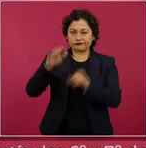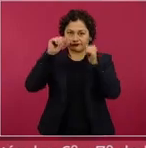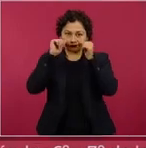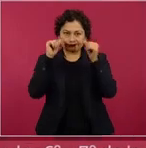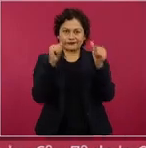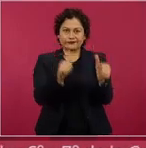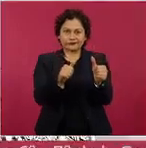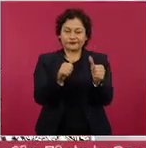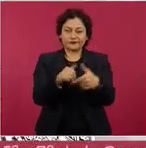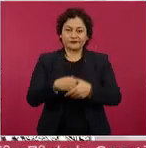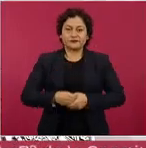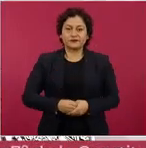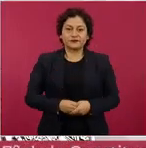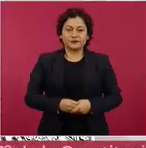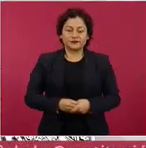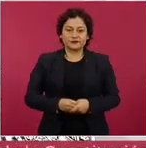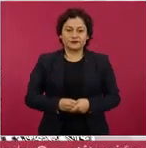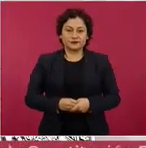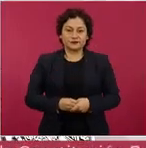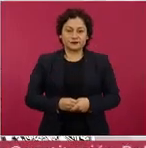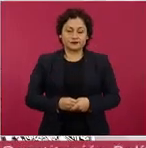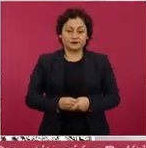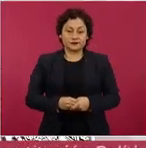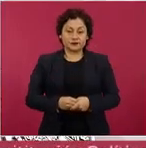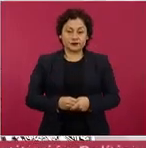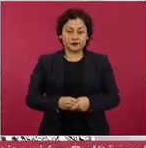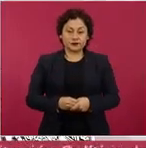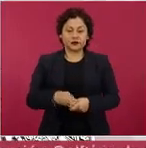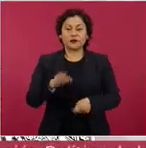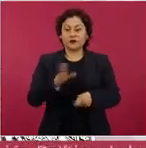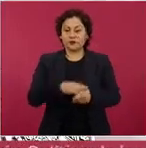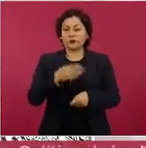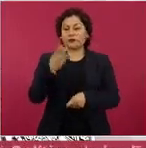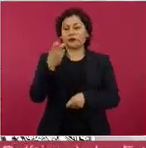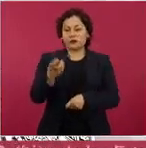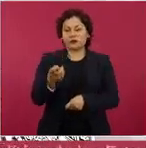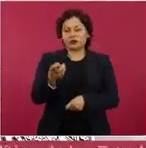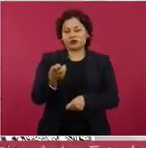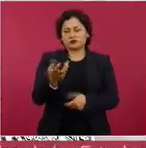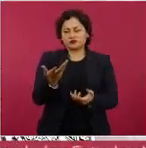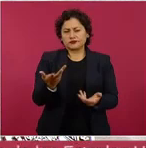inflación, y por eso ya llevamos